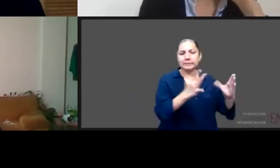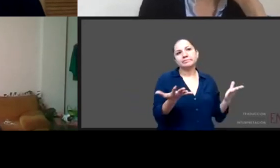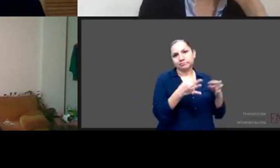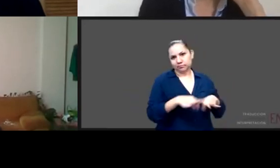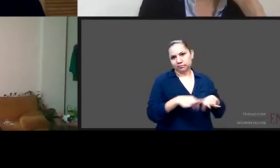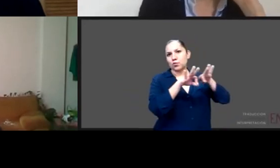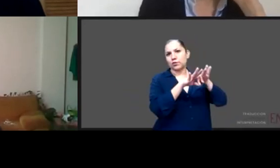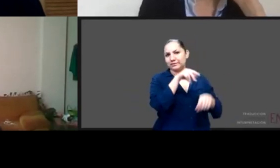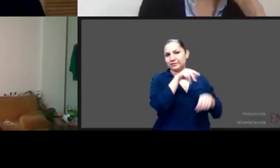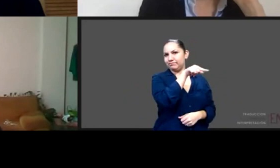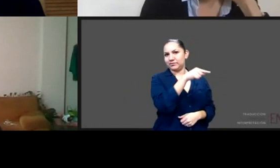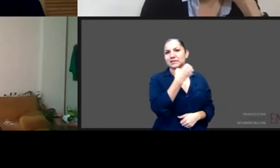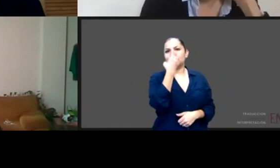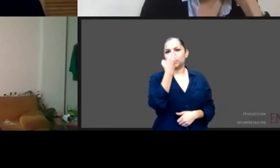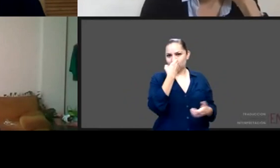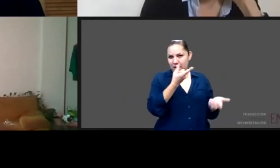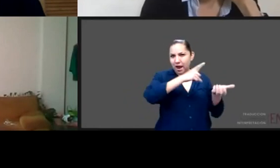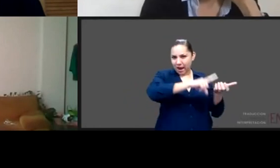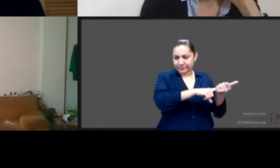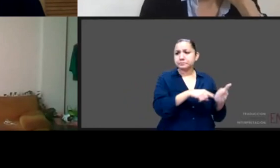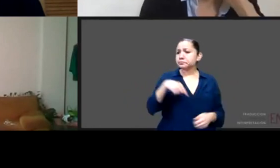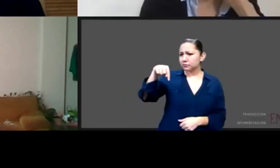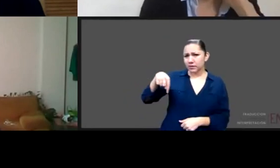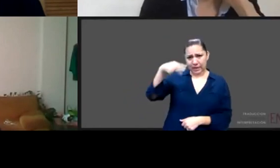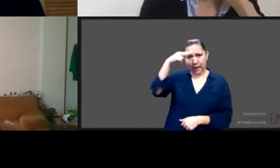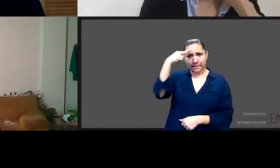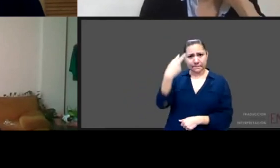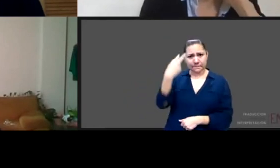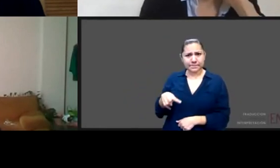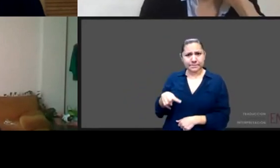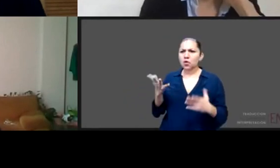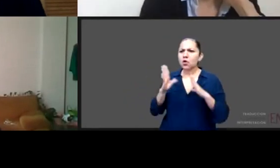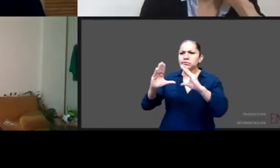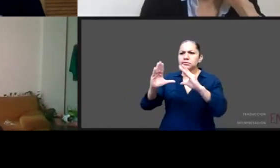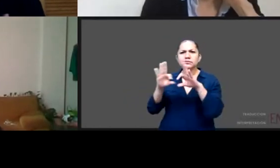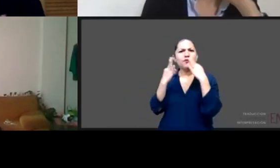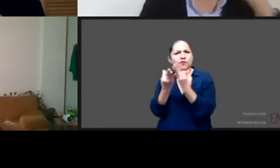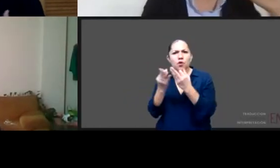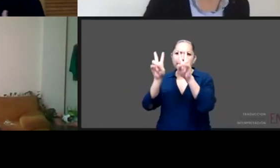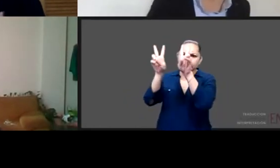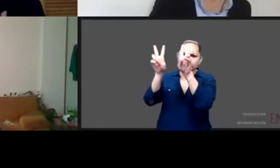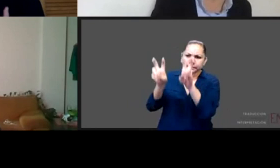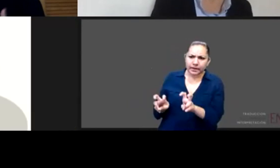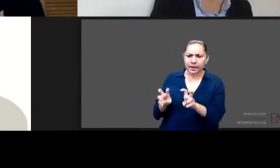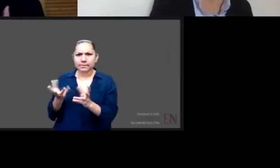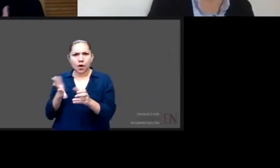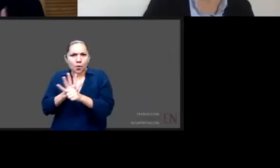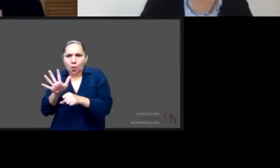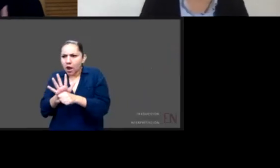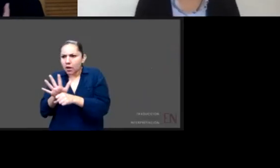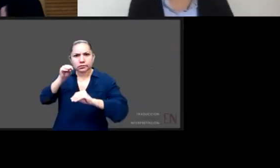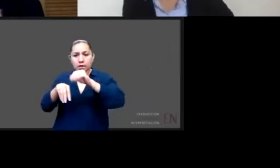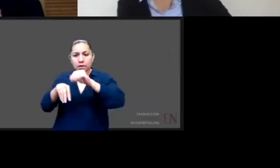Currículum sobre educación de la sexualidad México ha sido un ejemplo histórico del diseño curricular de educación de la sexualidad. El reto